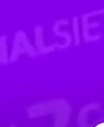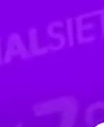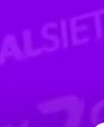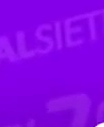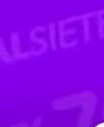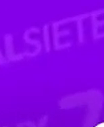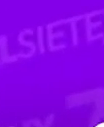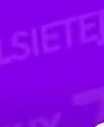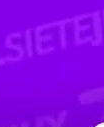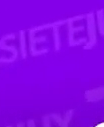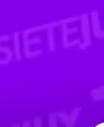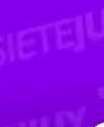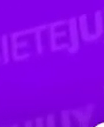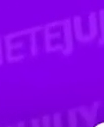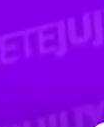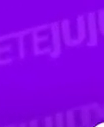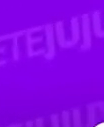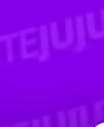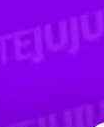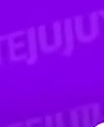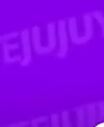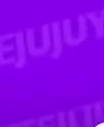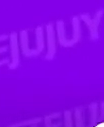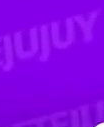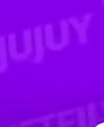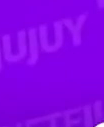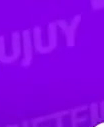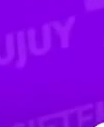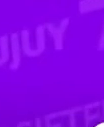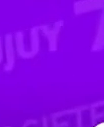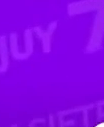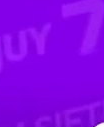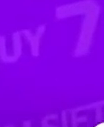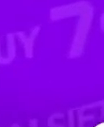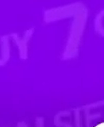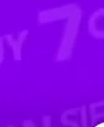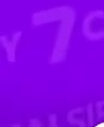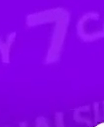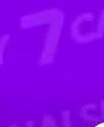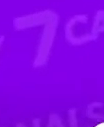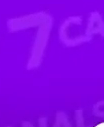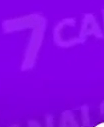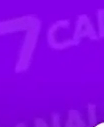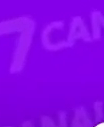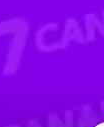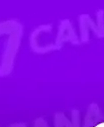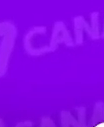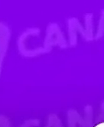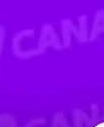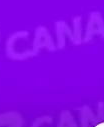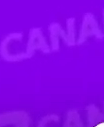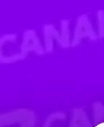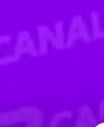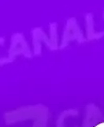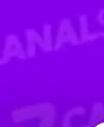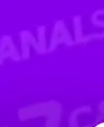visitarnos y bueno lo esperamos mañana mañana es la cita para todos eh Para toda la familia Eugenia que se quiera acercar al polideportivo de acá